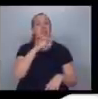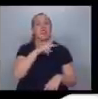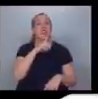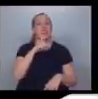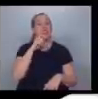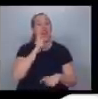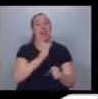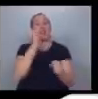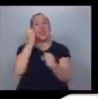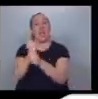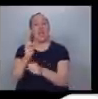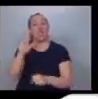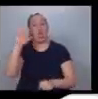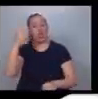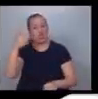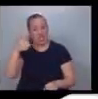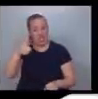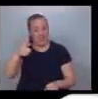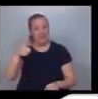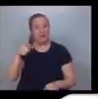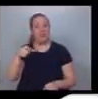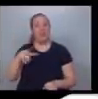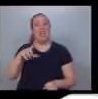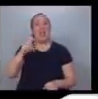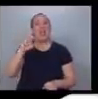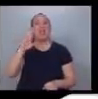hotel aquí Alpes, en Carlos Paz.